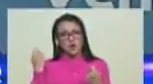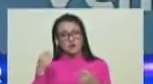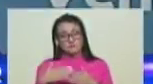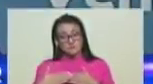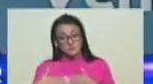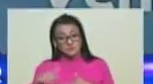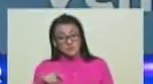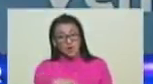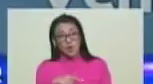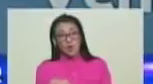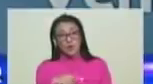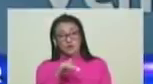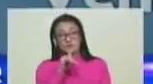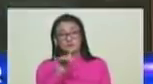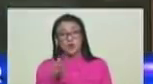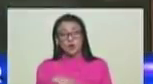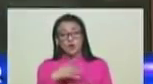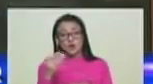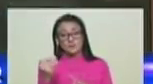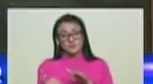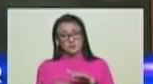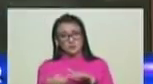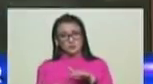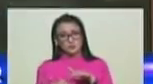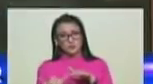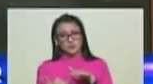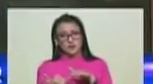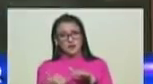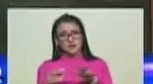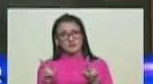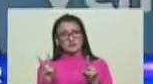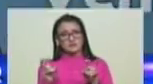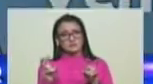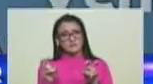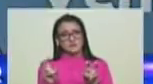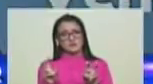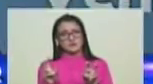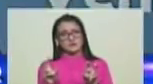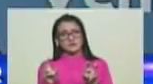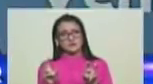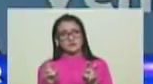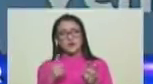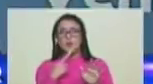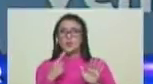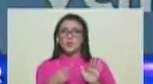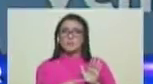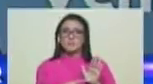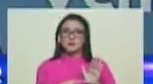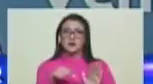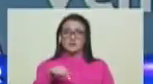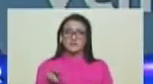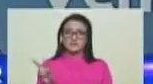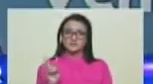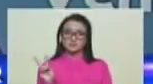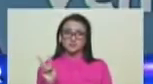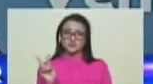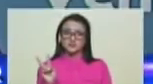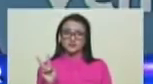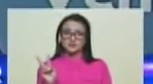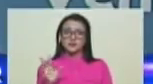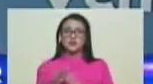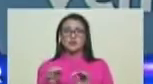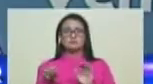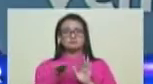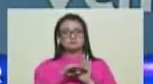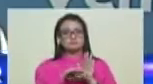próximas horas será anunciado el cronograma institucional en el marco del Estado de Derecho que se va a cumplir acá en Venezuela. Todo en el marco del